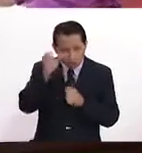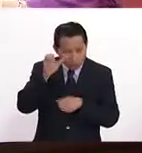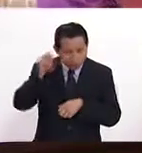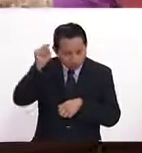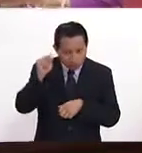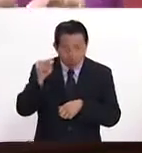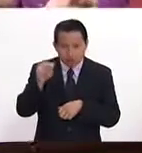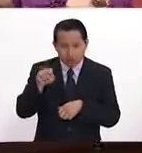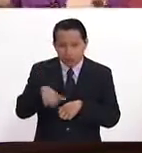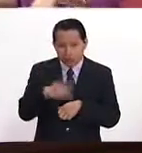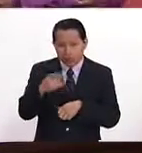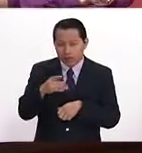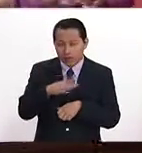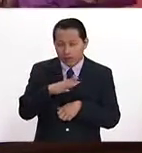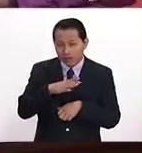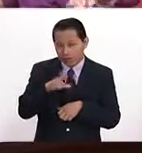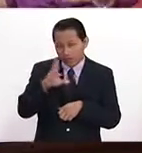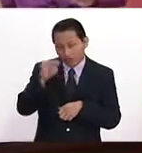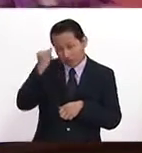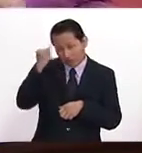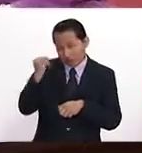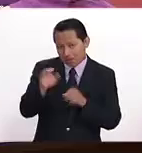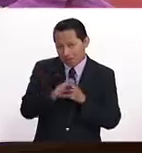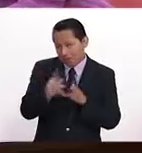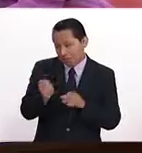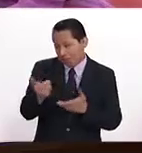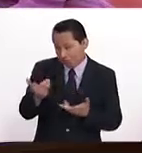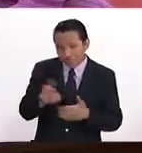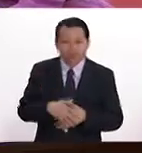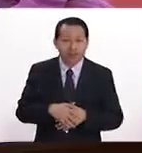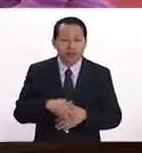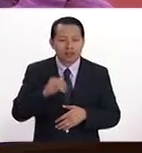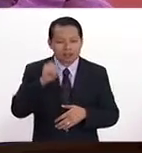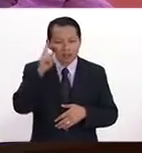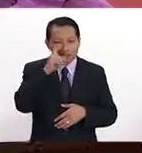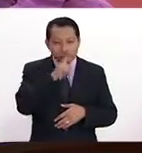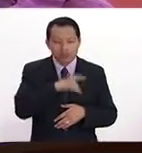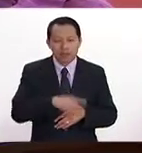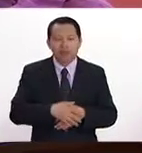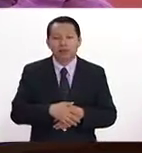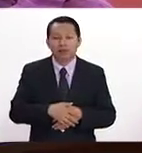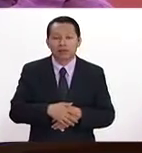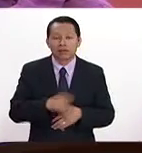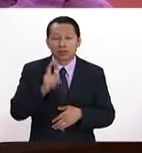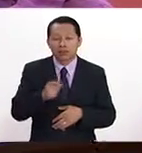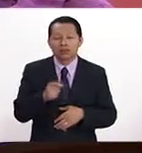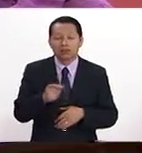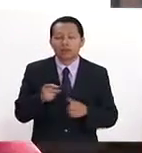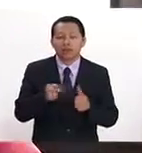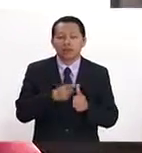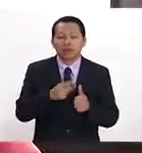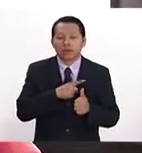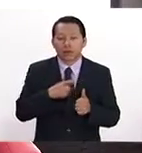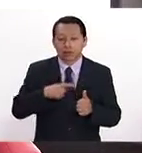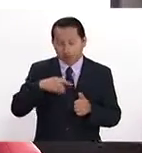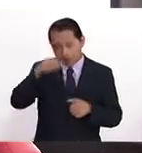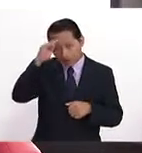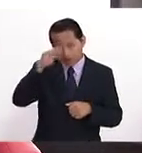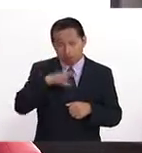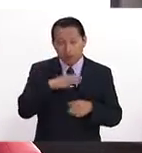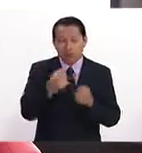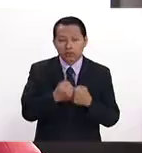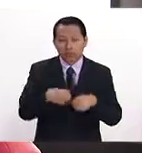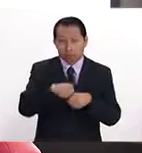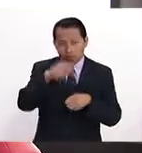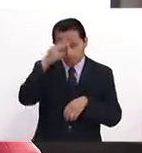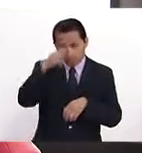por ejemplo? Porque no tenemos idea cómo sea. Sí, es complicado. Bueno, en principio hay que tomar en cuenta que uno de los principales socios